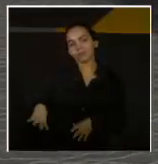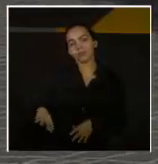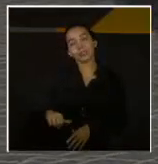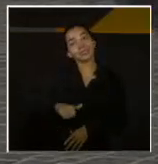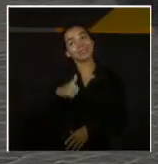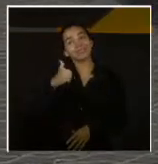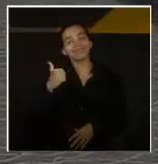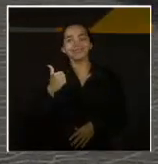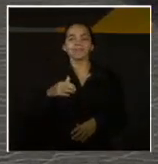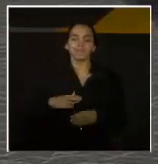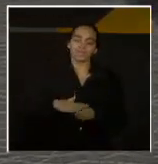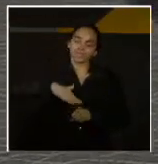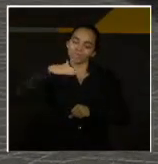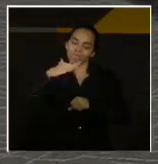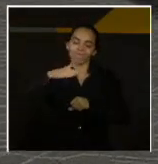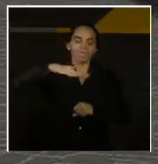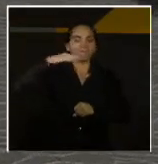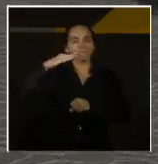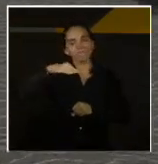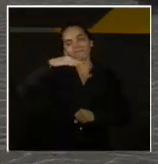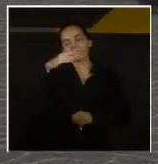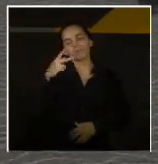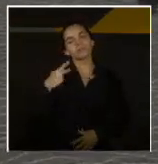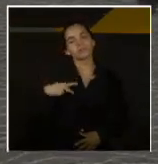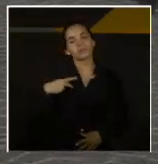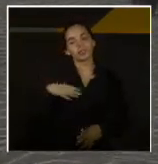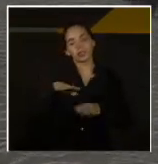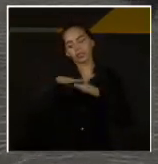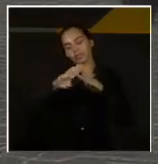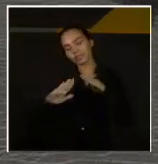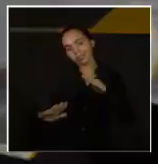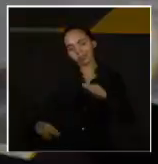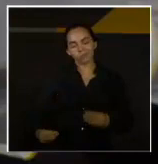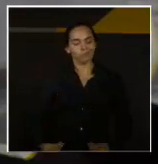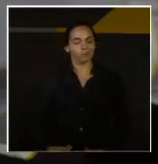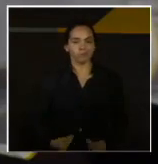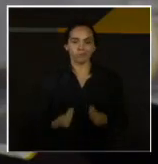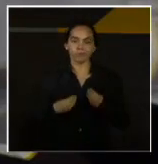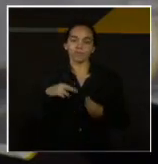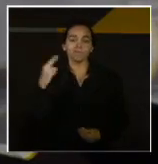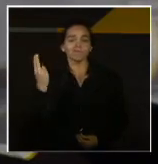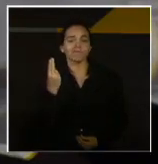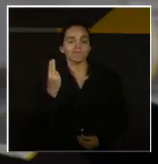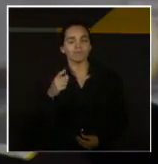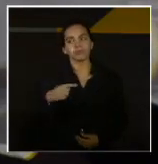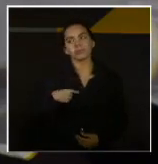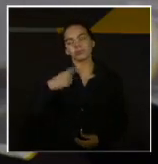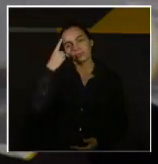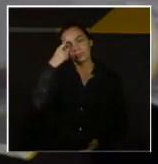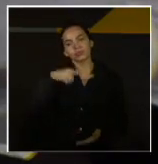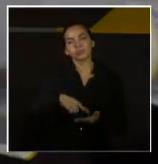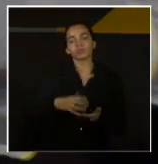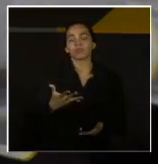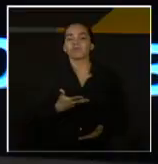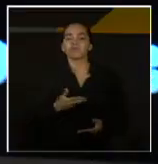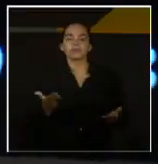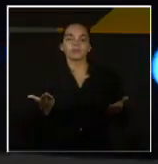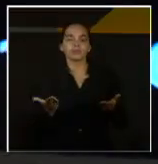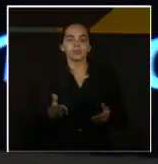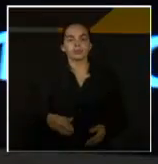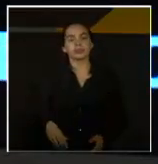contrario, cada vez hay más gente que tiene menos recursos para vivir. Yo creo que lo que tenemos que hacer